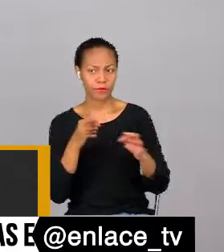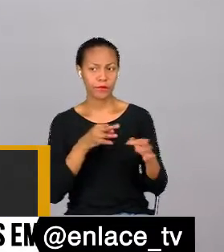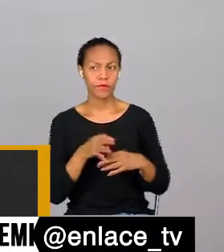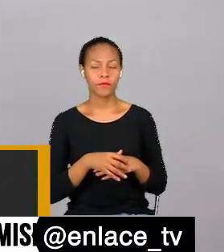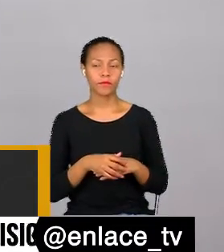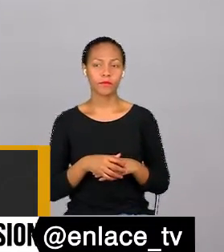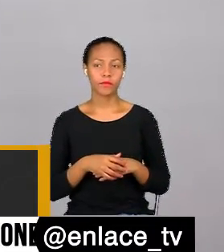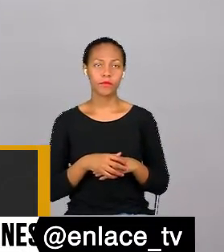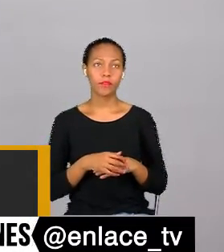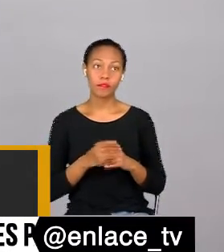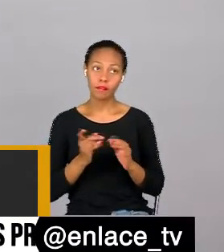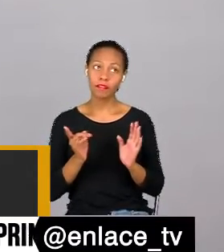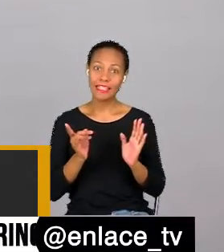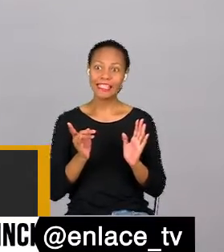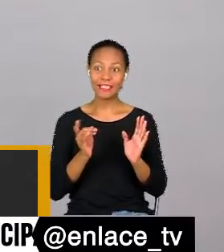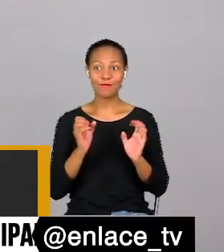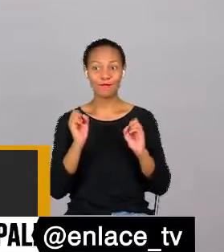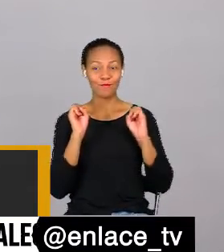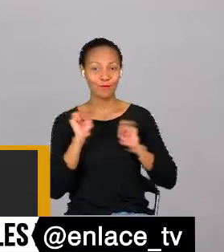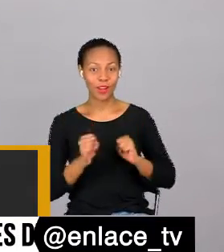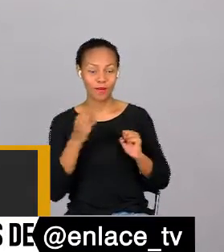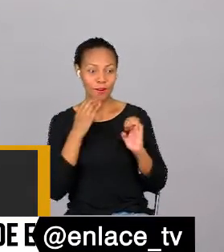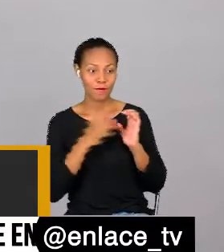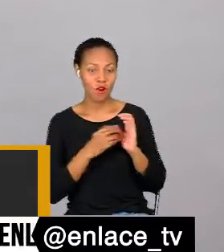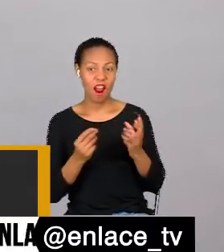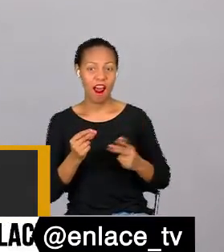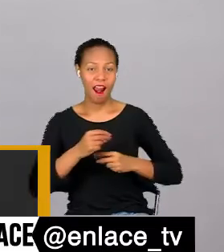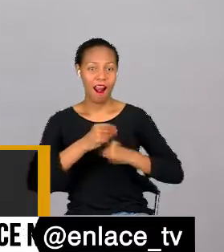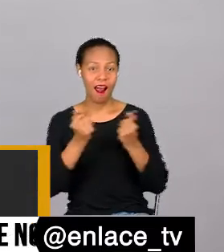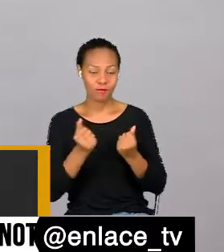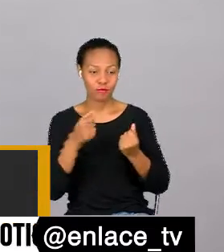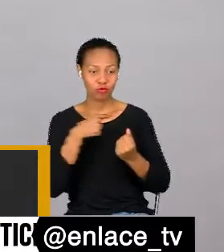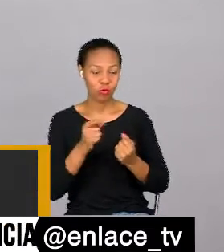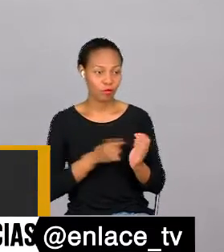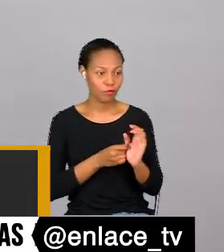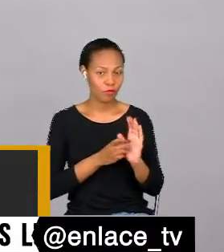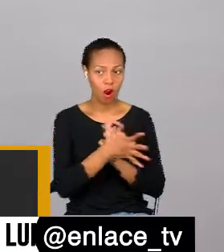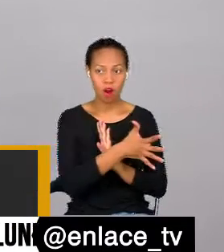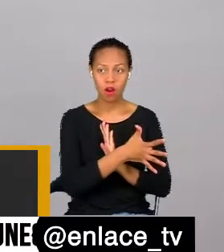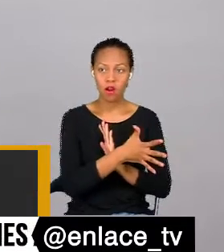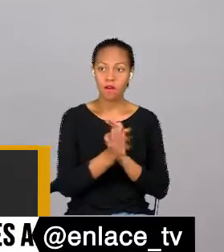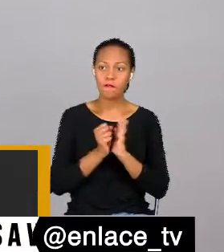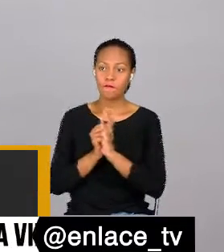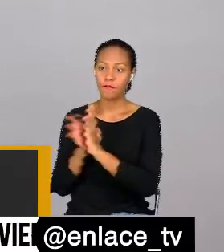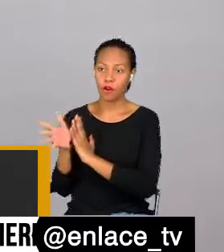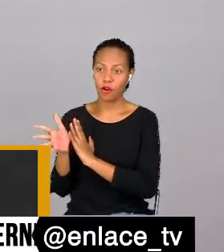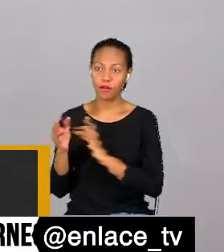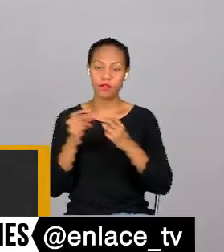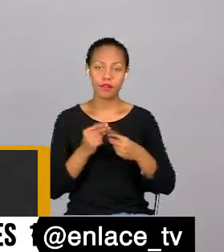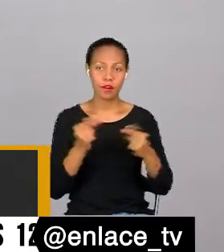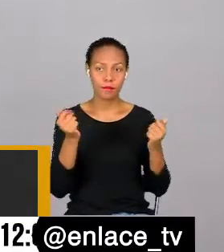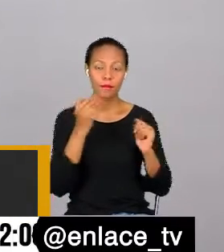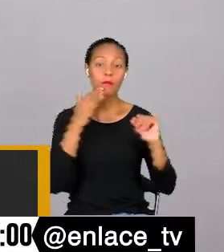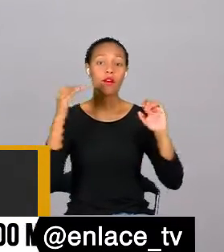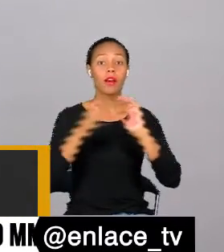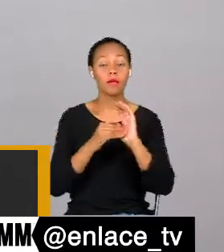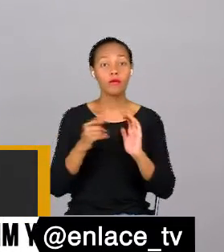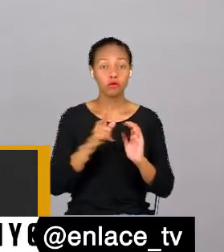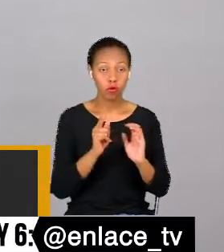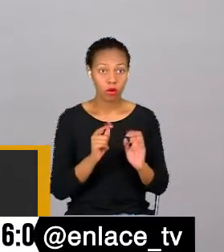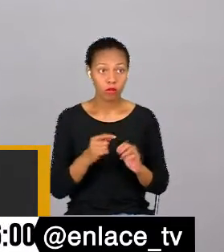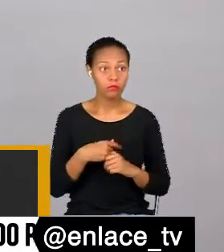es una facilidad de comunicación directa con la central de radio de la policía. Después de surtir un efecto de verificación de seguridad de